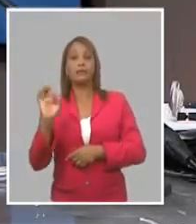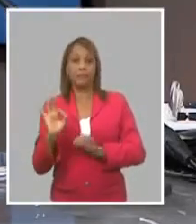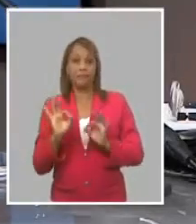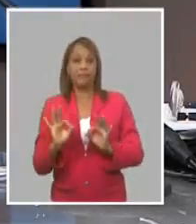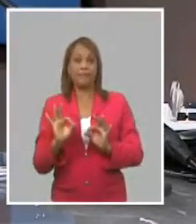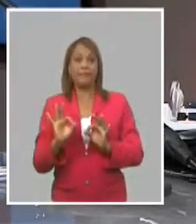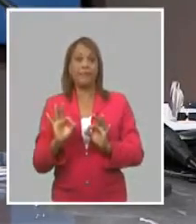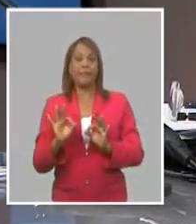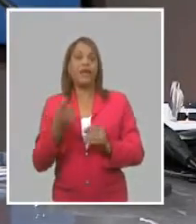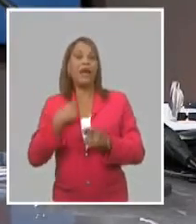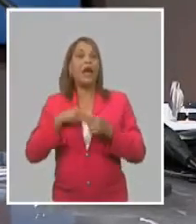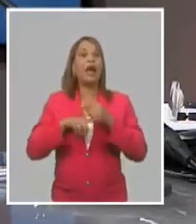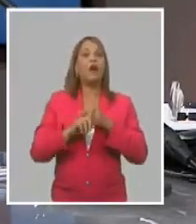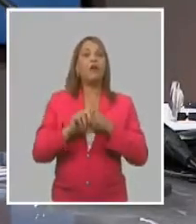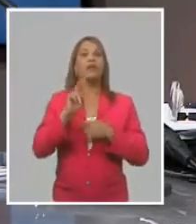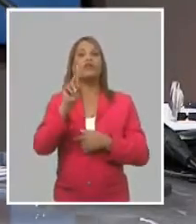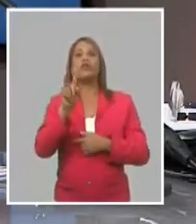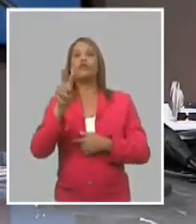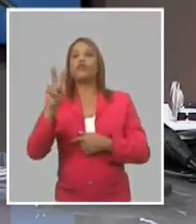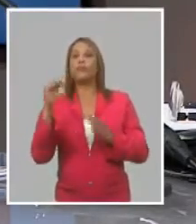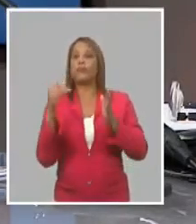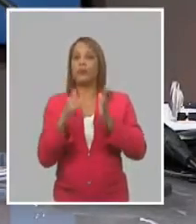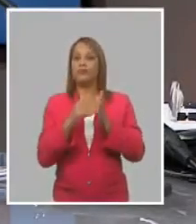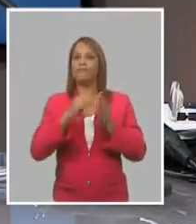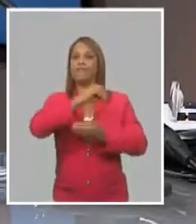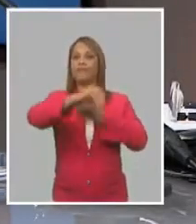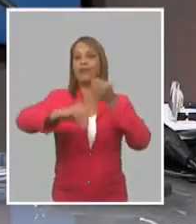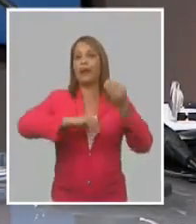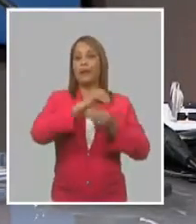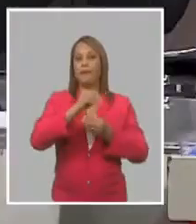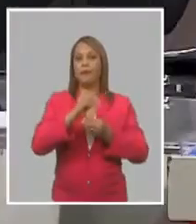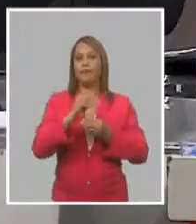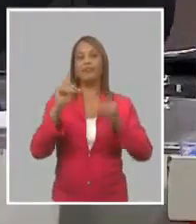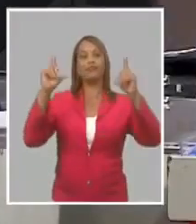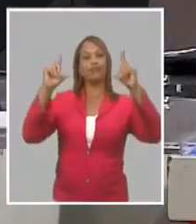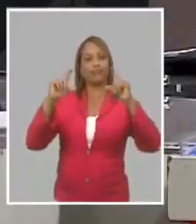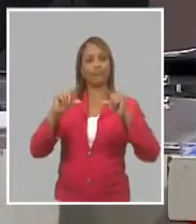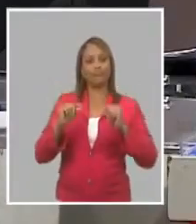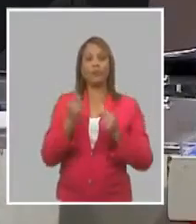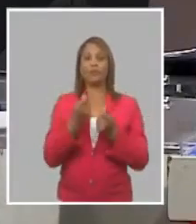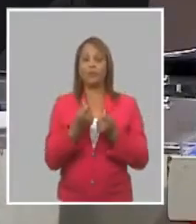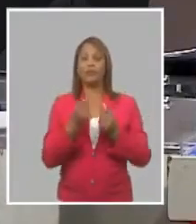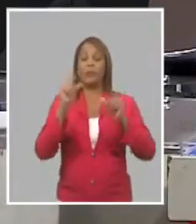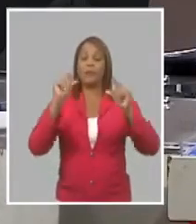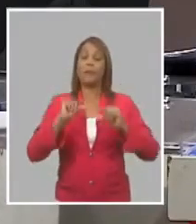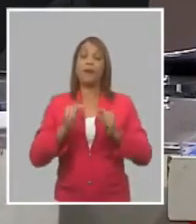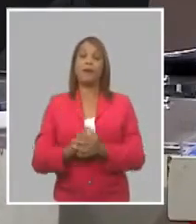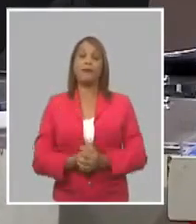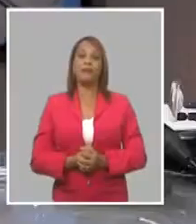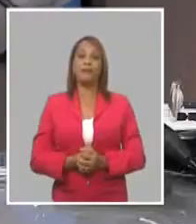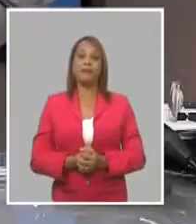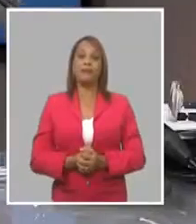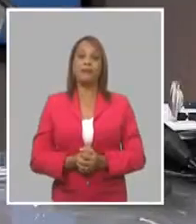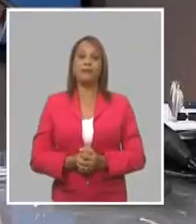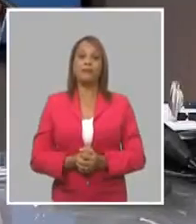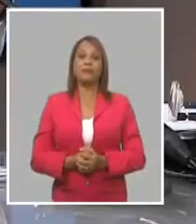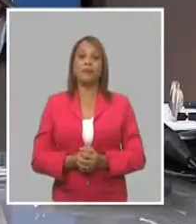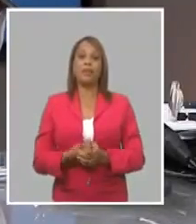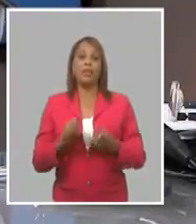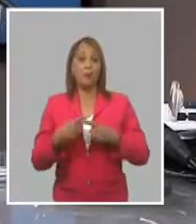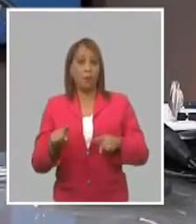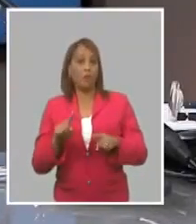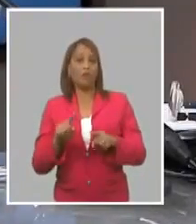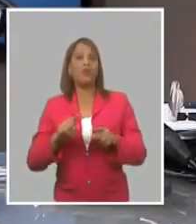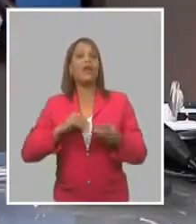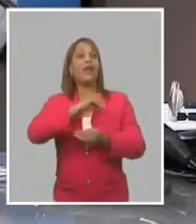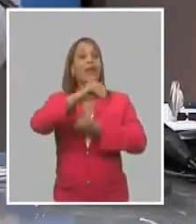con 600 pesos, mañana entra en 12.000 pesos. Y eso va a los precios. Y eso va a dar a los precios. Por eso yo digo que el tipo de